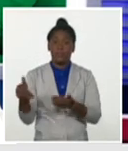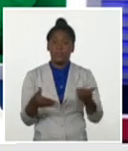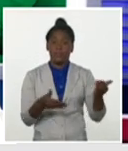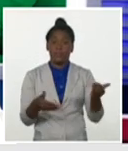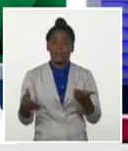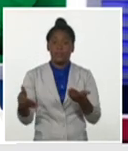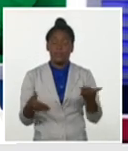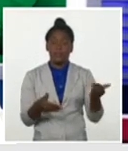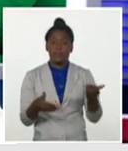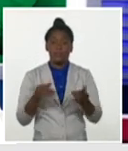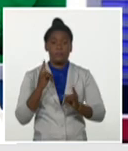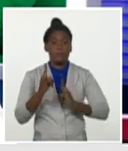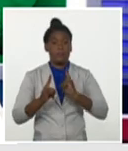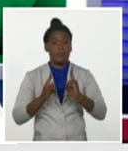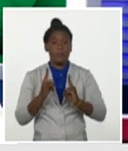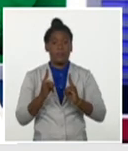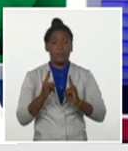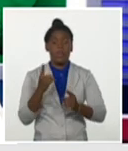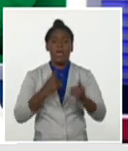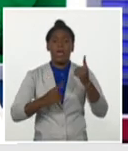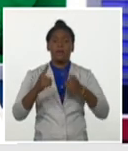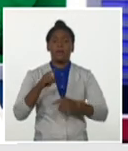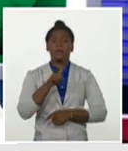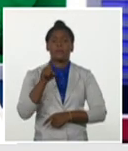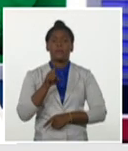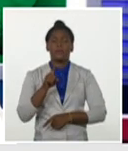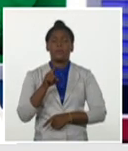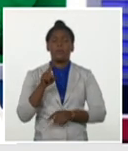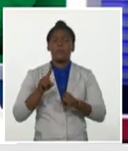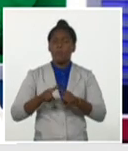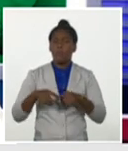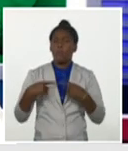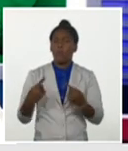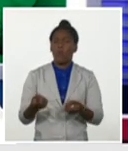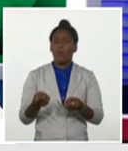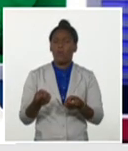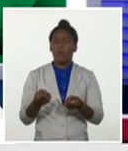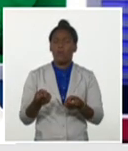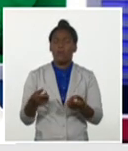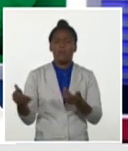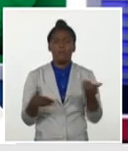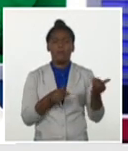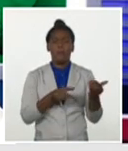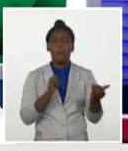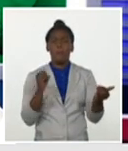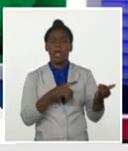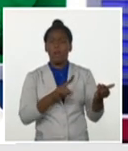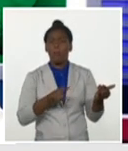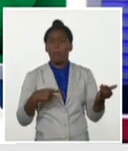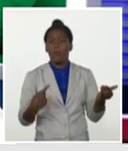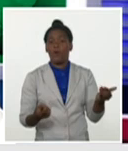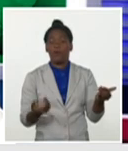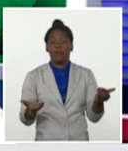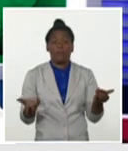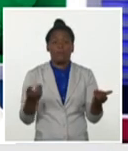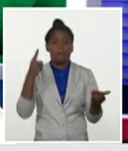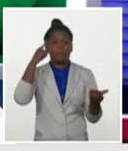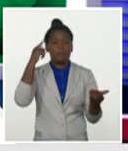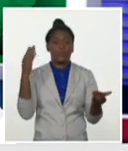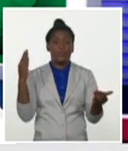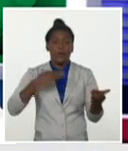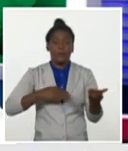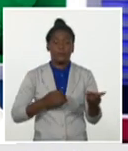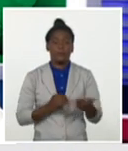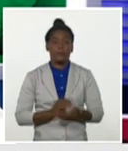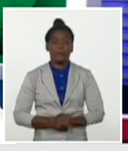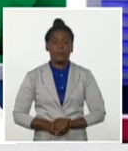se pregunta, ¿y por qué tenemos que arriesgar tanto a nuestros niños? De esta forma, ya